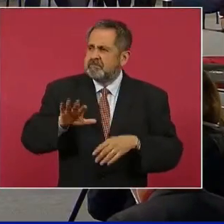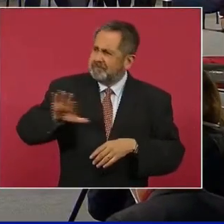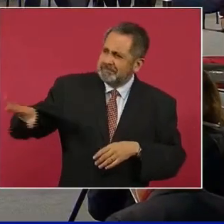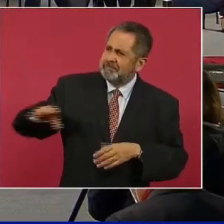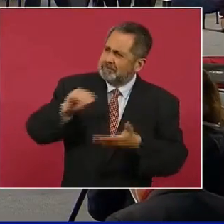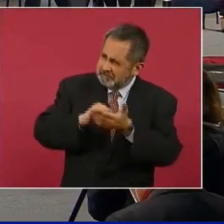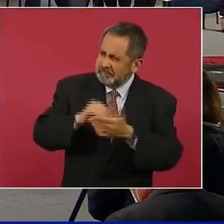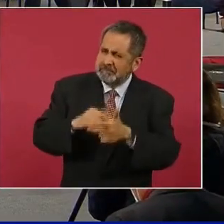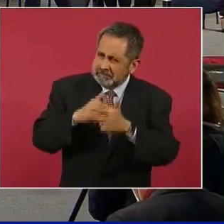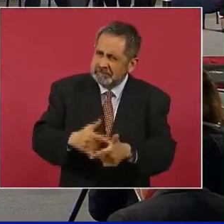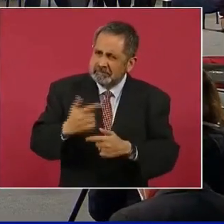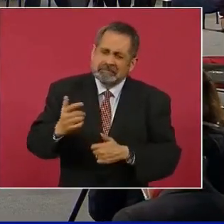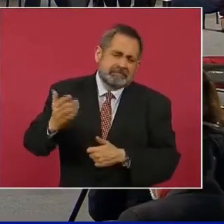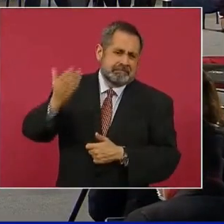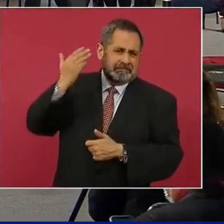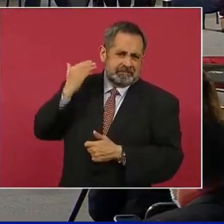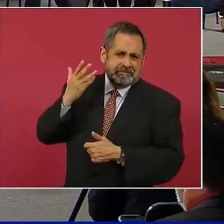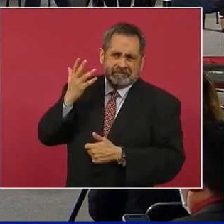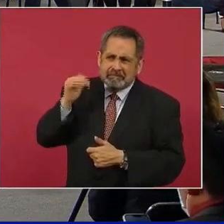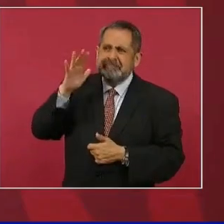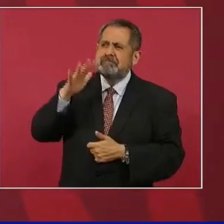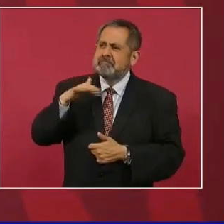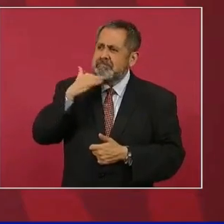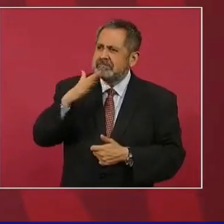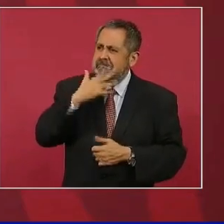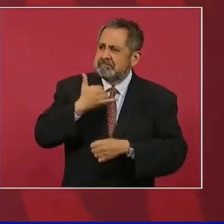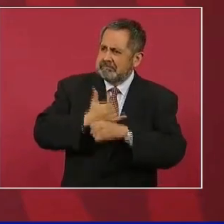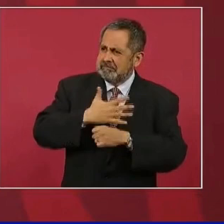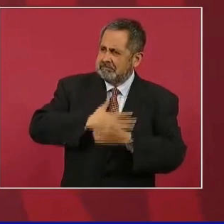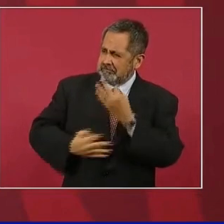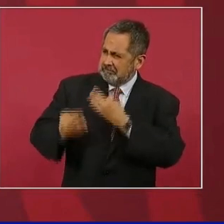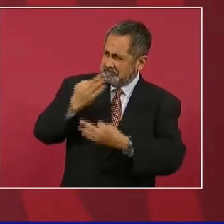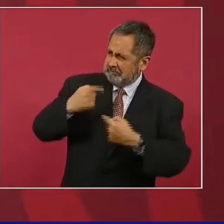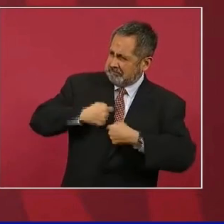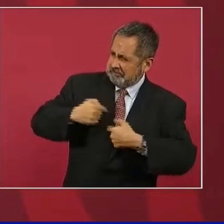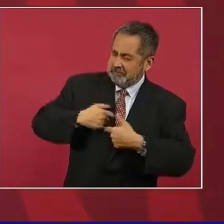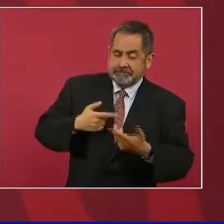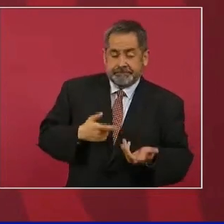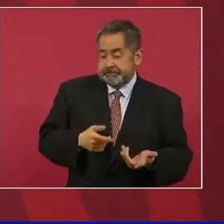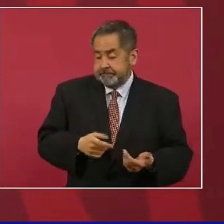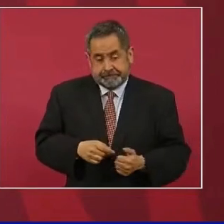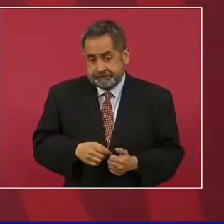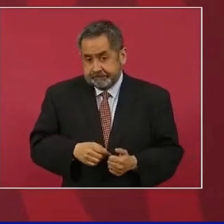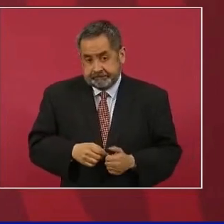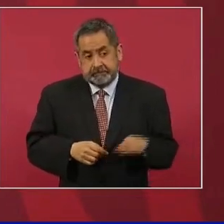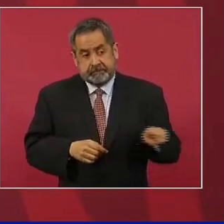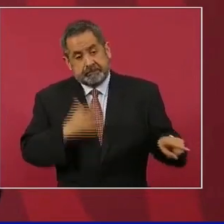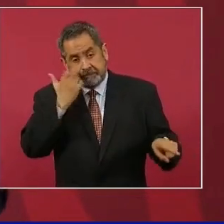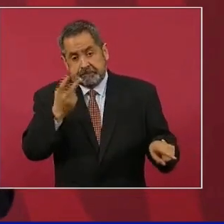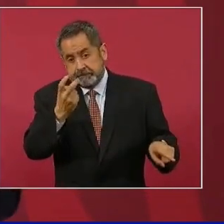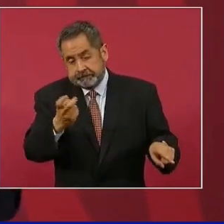de corrupción, de injusticias, de privilegios. Y lo quisieran